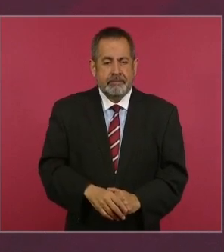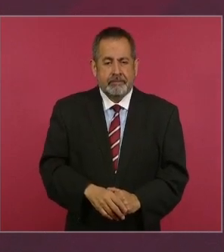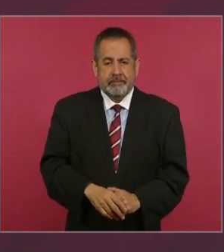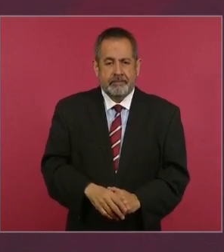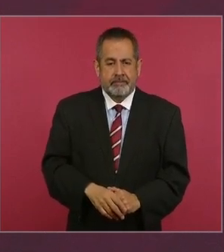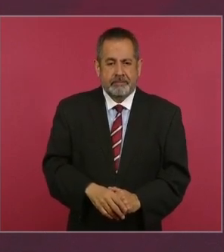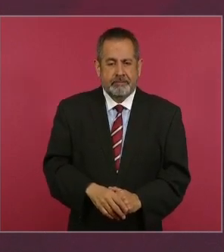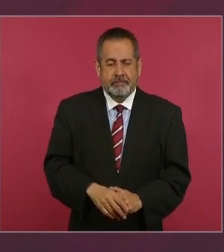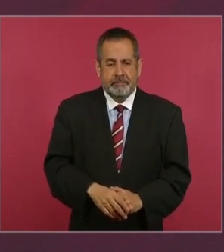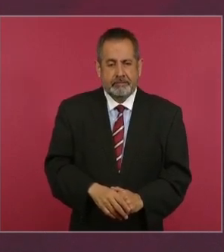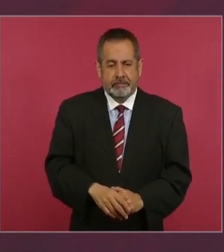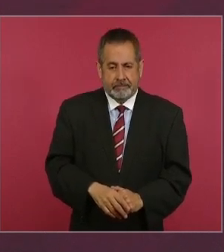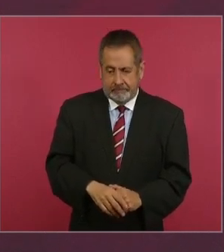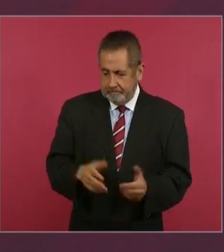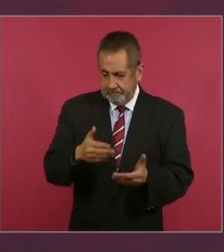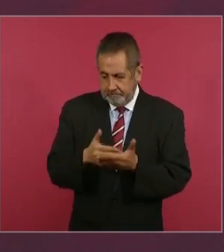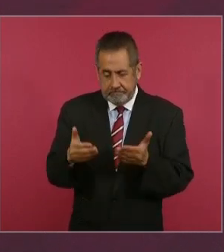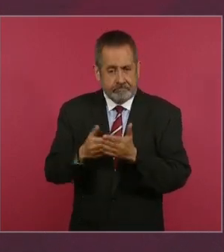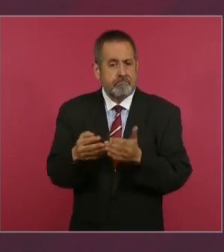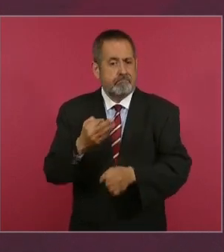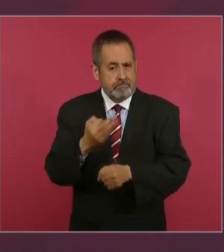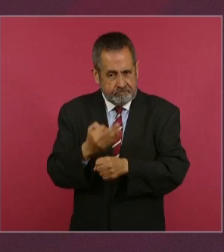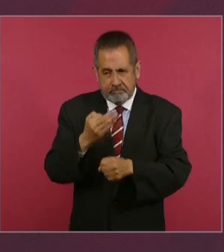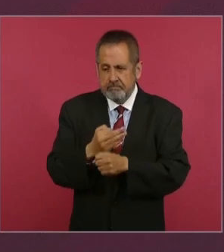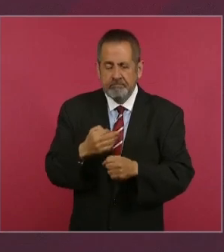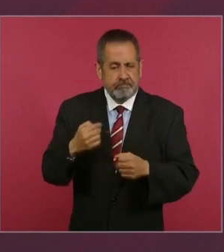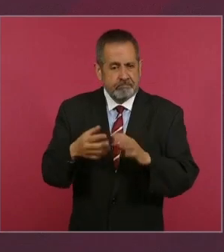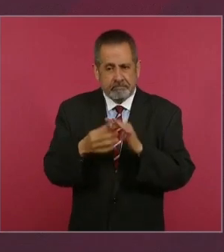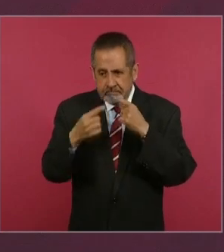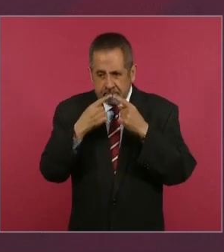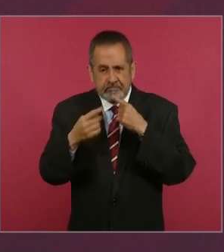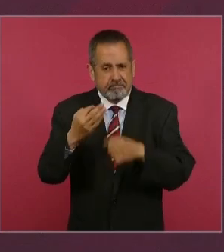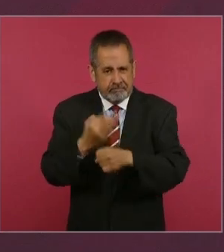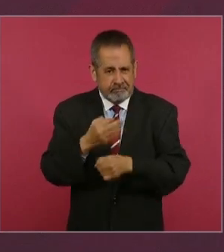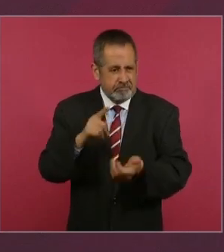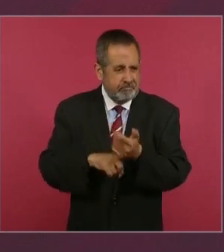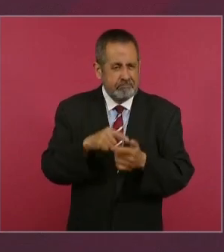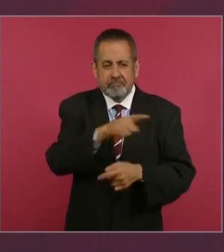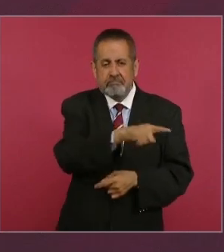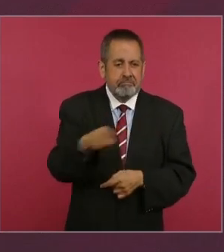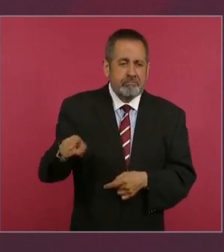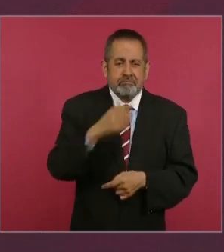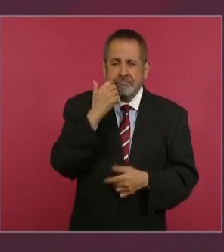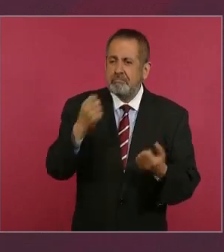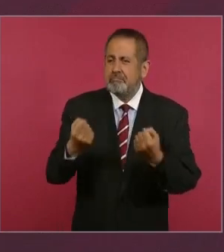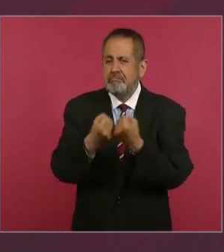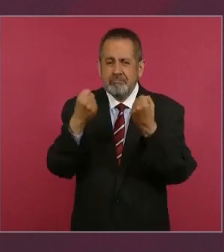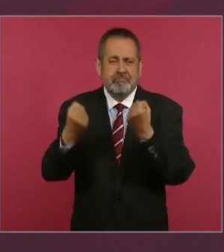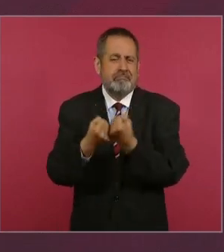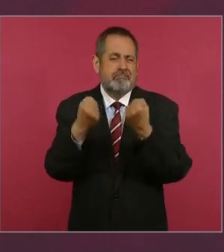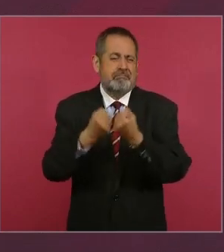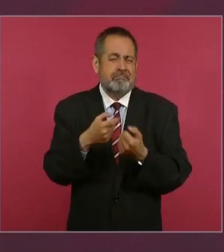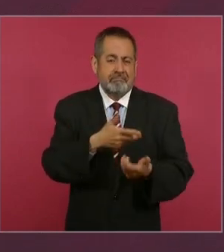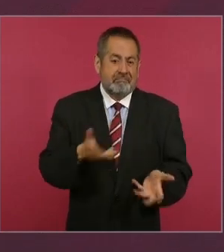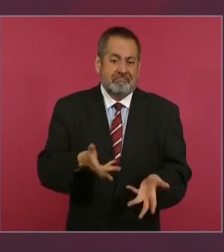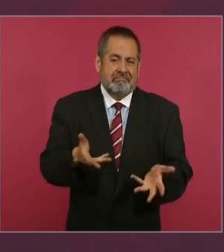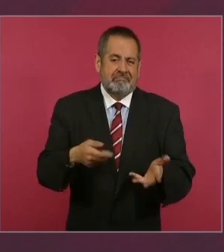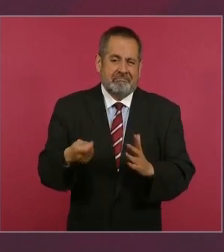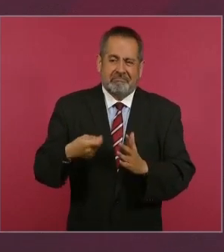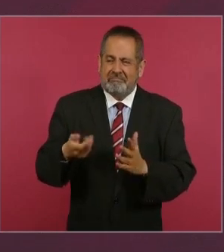Entonces ahora ahora ahora es el momento pleito pleito pleito pleito pleito pleito